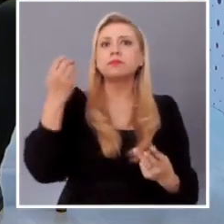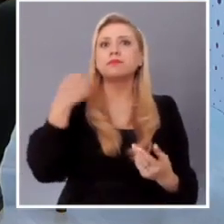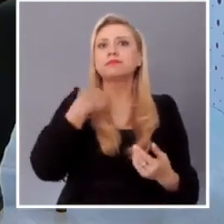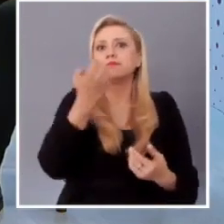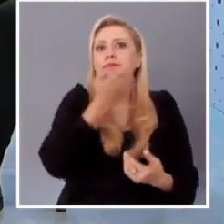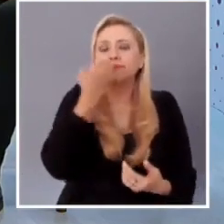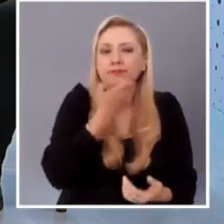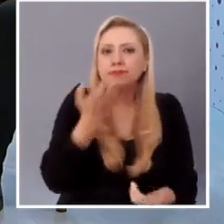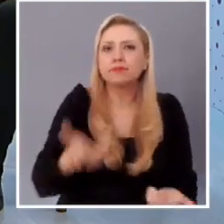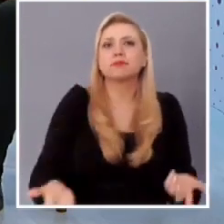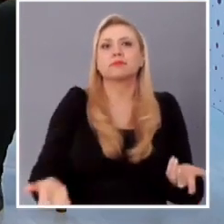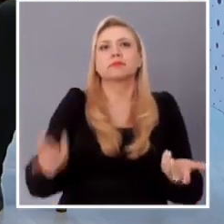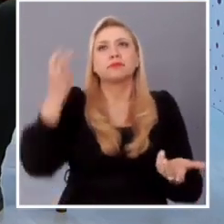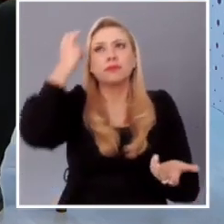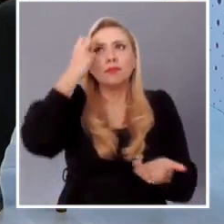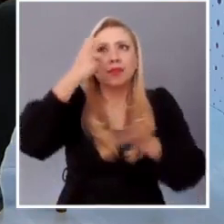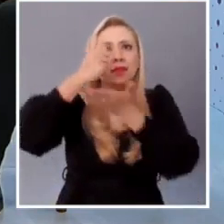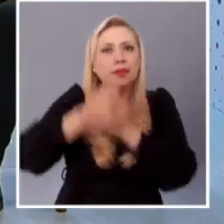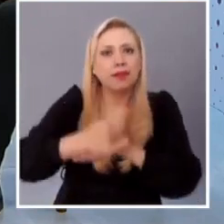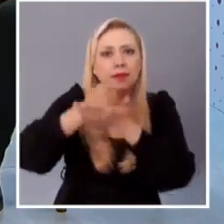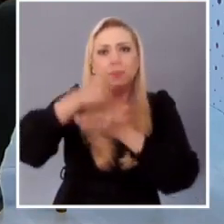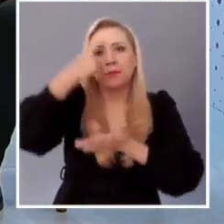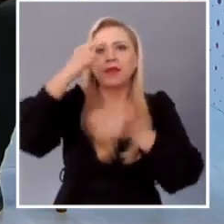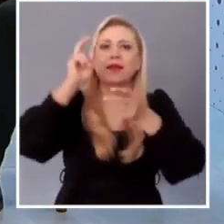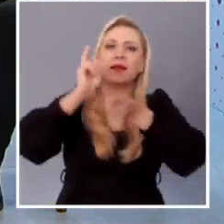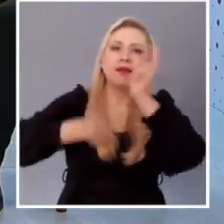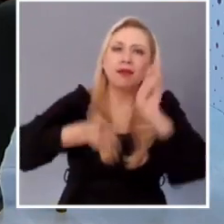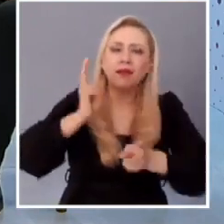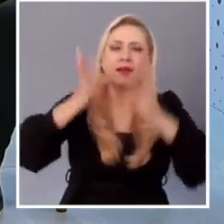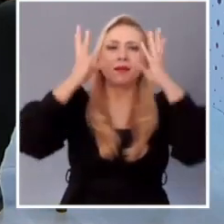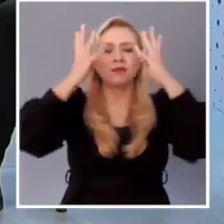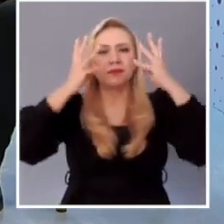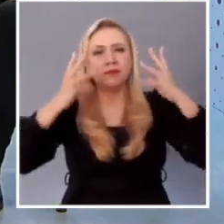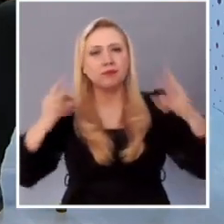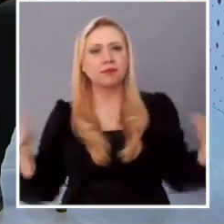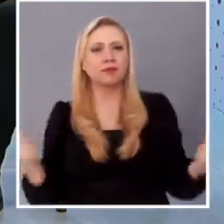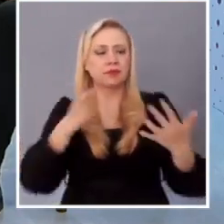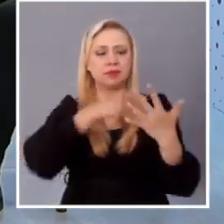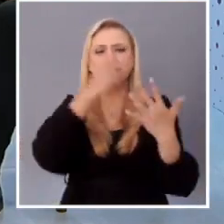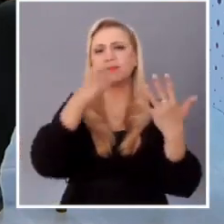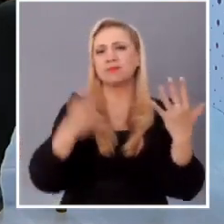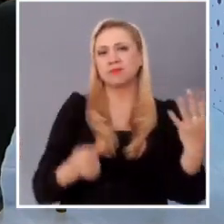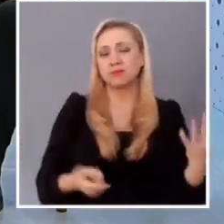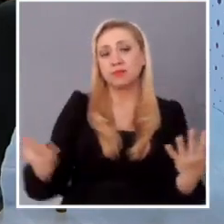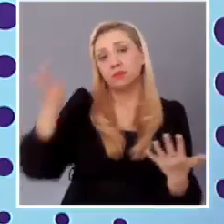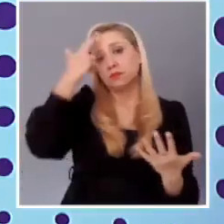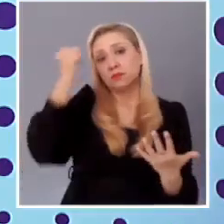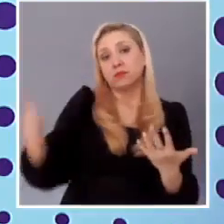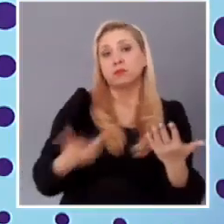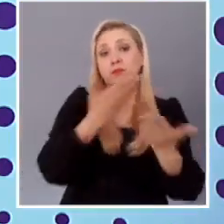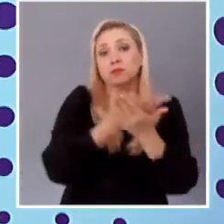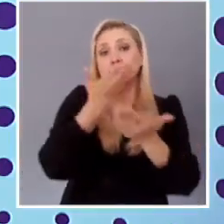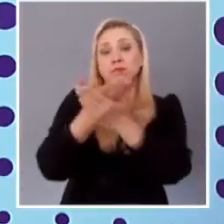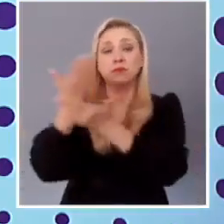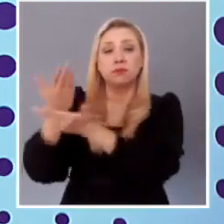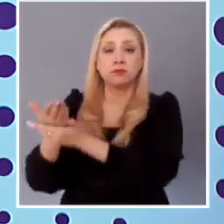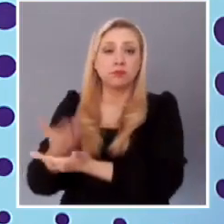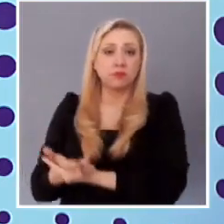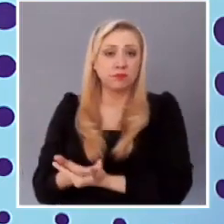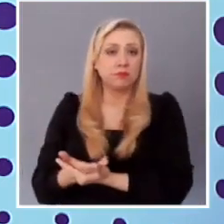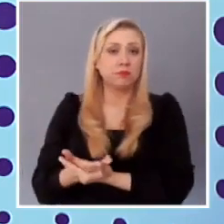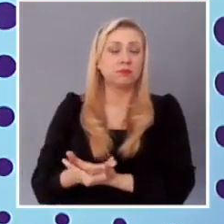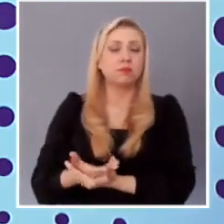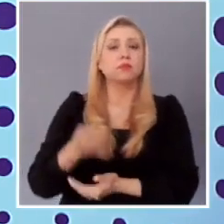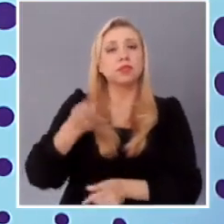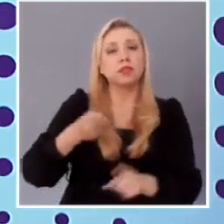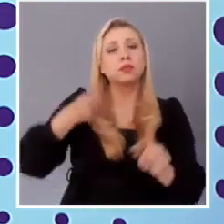de la sociedad. Entonces, lo que hacen estas instituciones es segregan a las personas de los espacios de manera indefinida muchas veces, ¿no? Hay